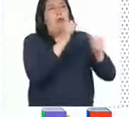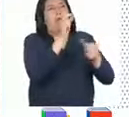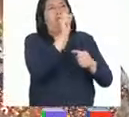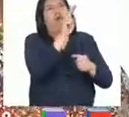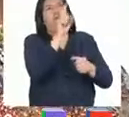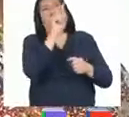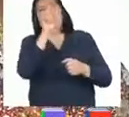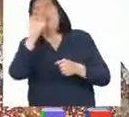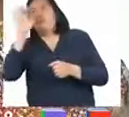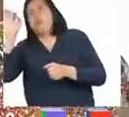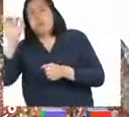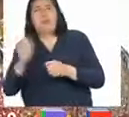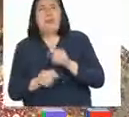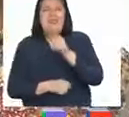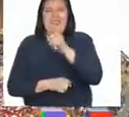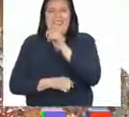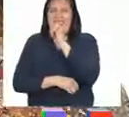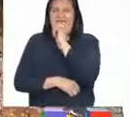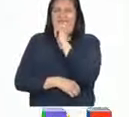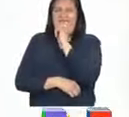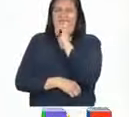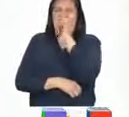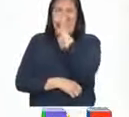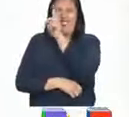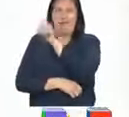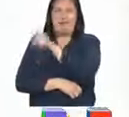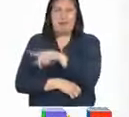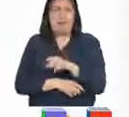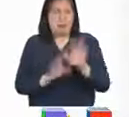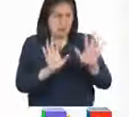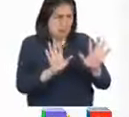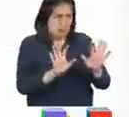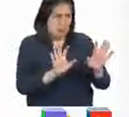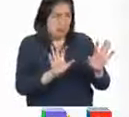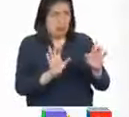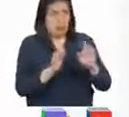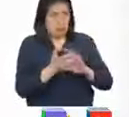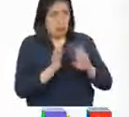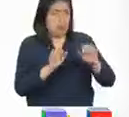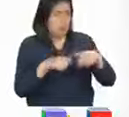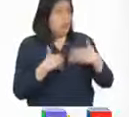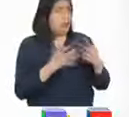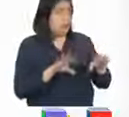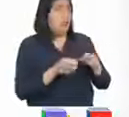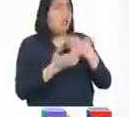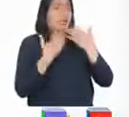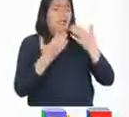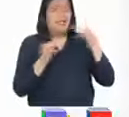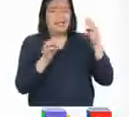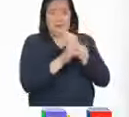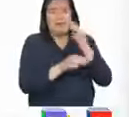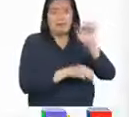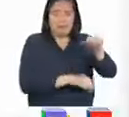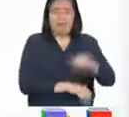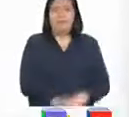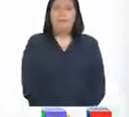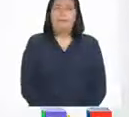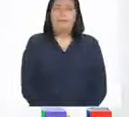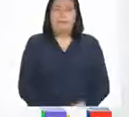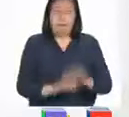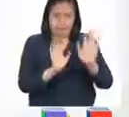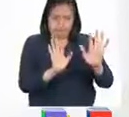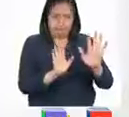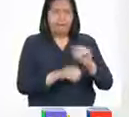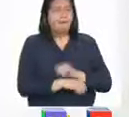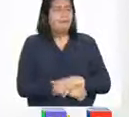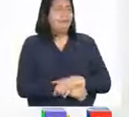larguísimos? Esa pregunta está un poquito más difícil. Pero no imposible, gracias a la matemática.